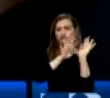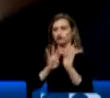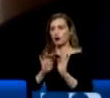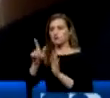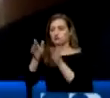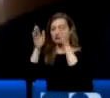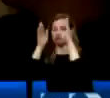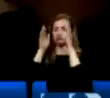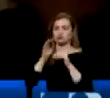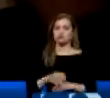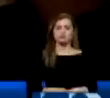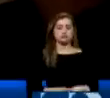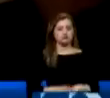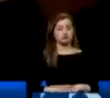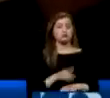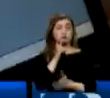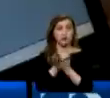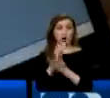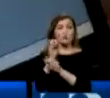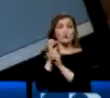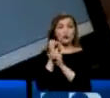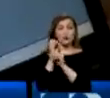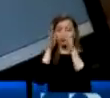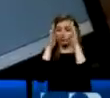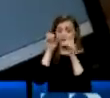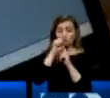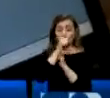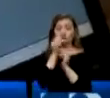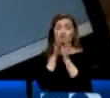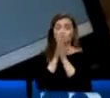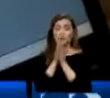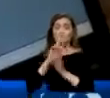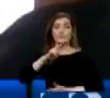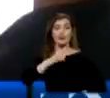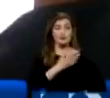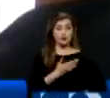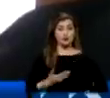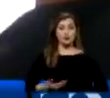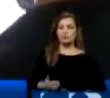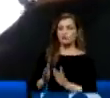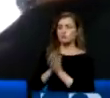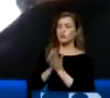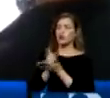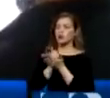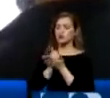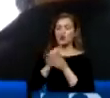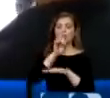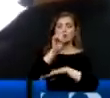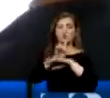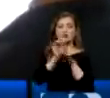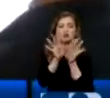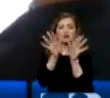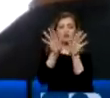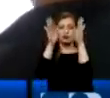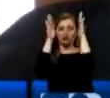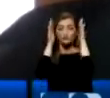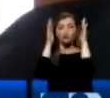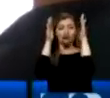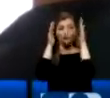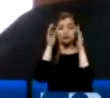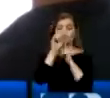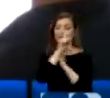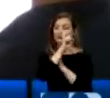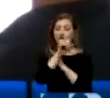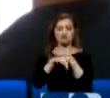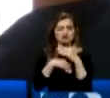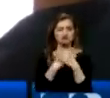es atender en este tipo de situaciones, acudimos a un llamado de la vicepresidencia. Nuestro director general pues atendió esta